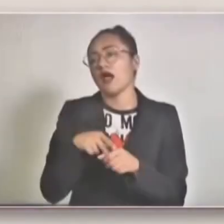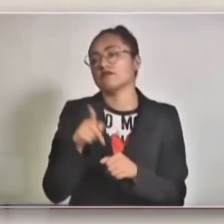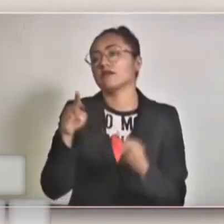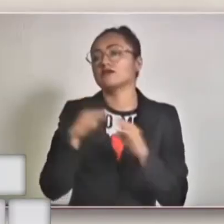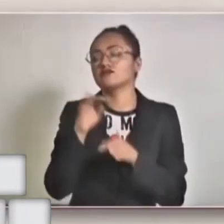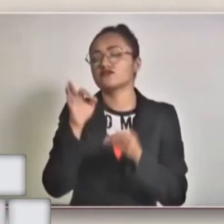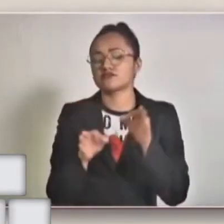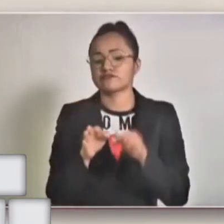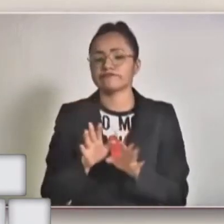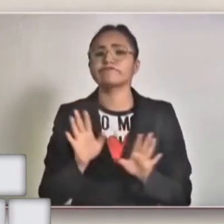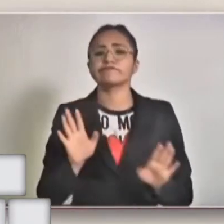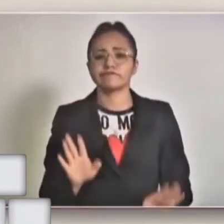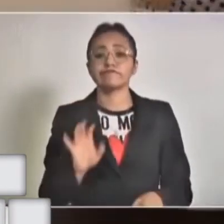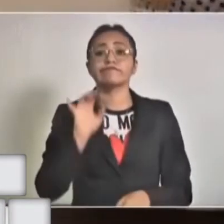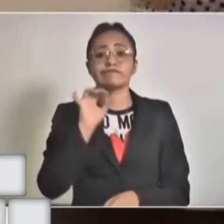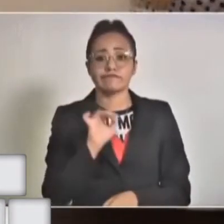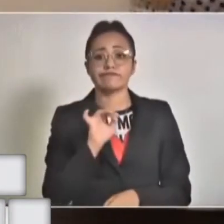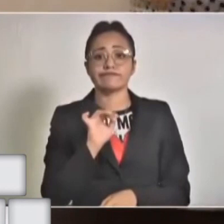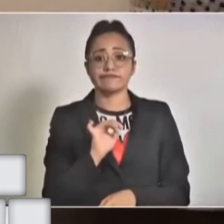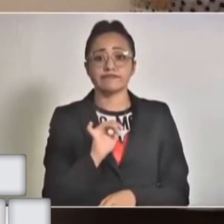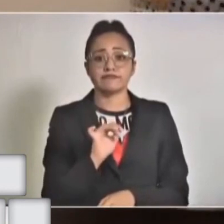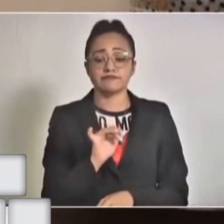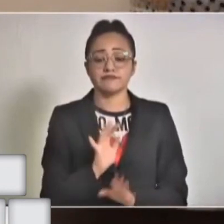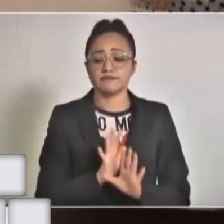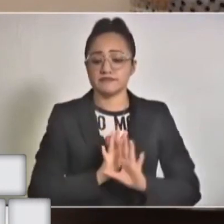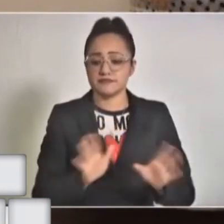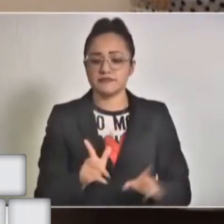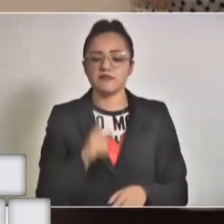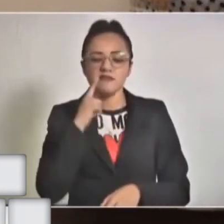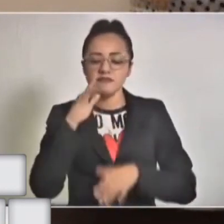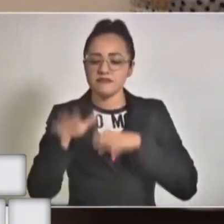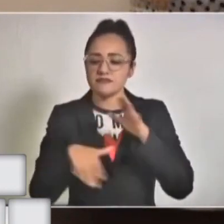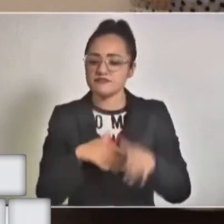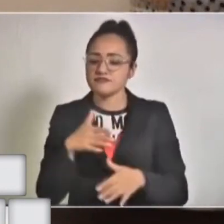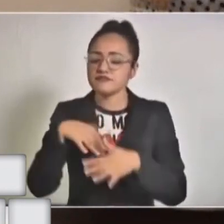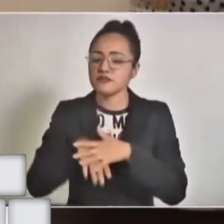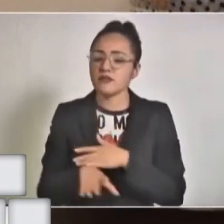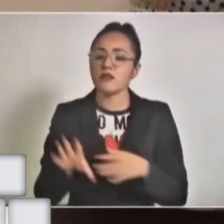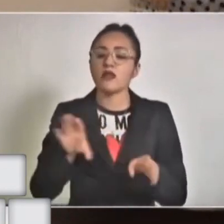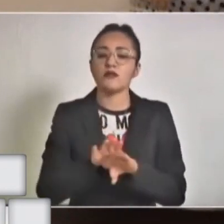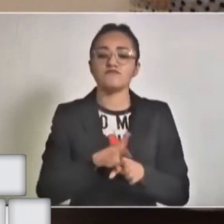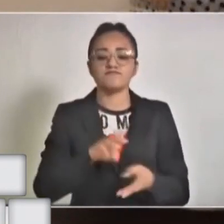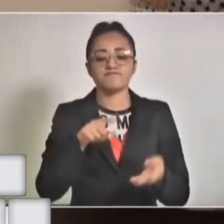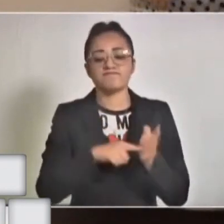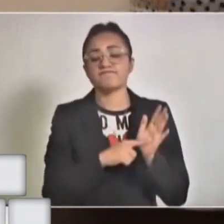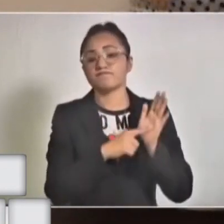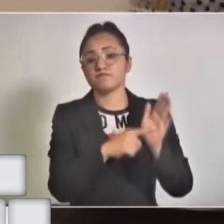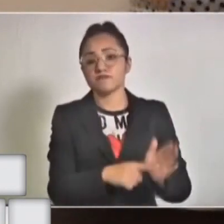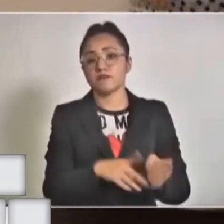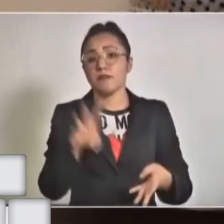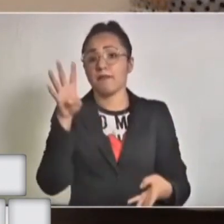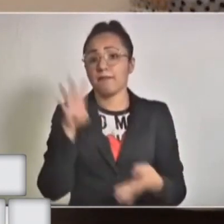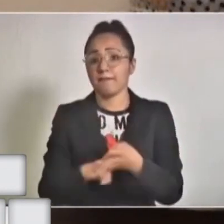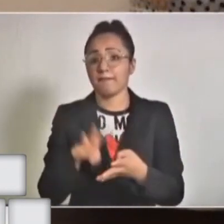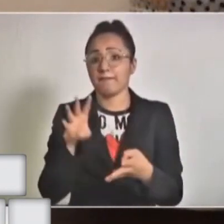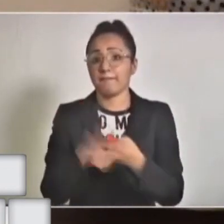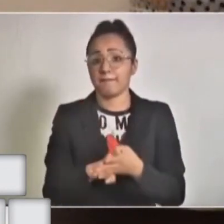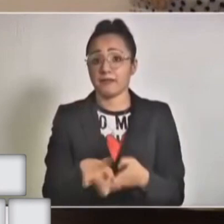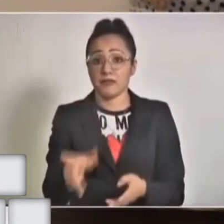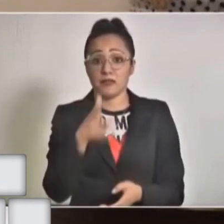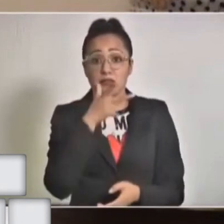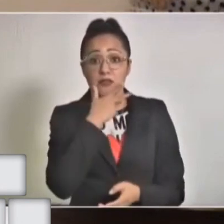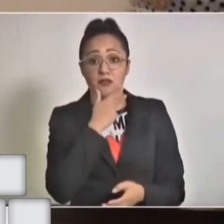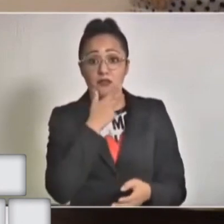si se ejecutó un cateo y una orden de aprensión se ejecutó